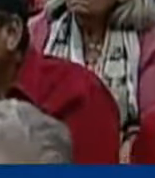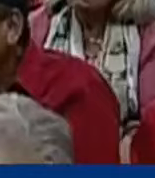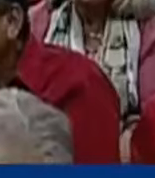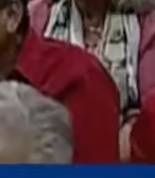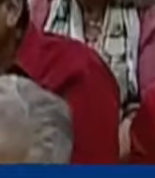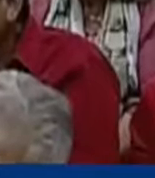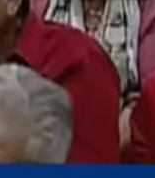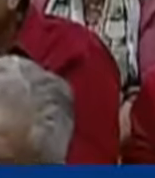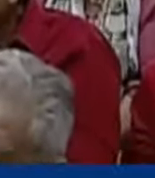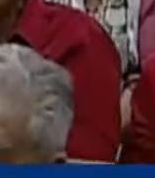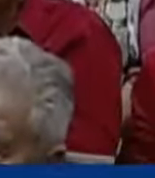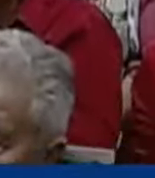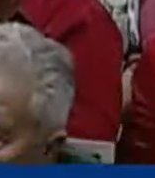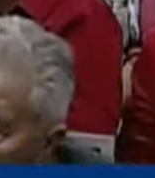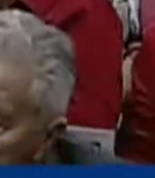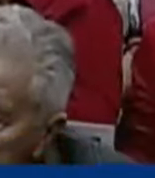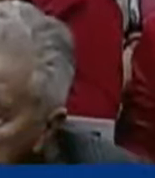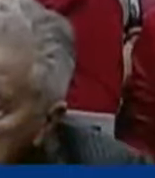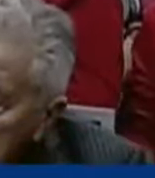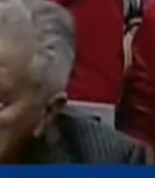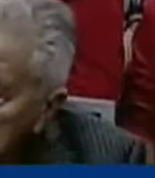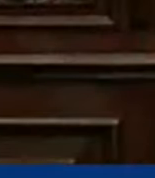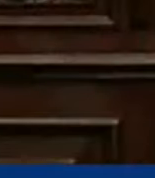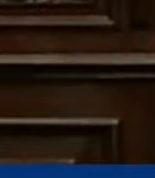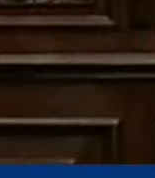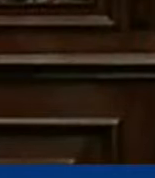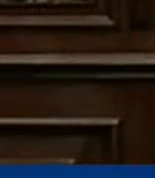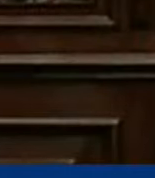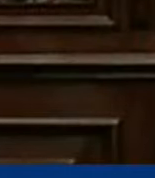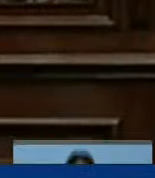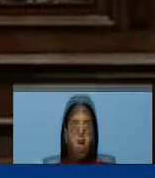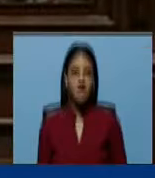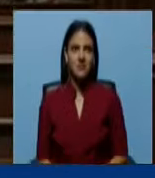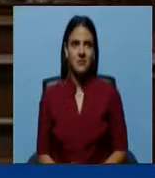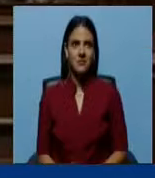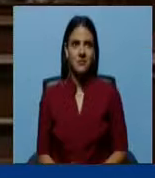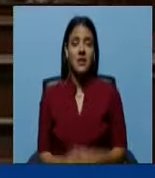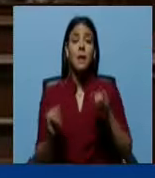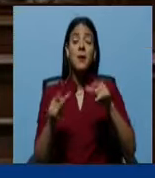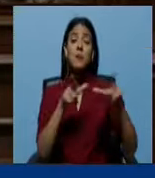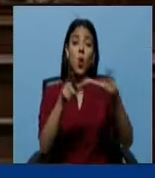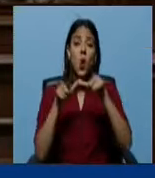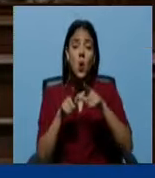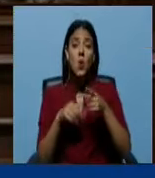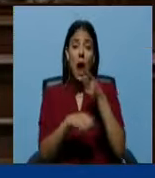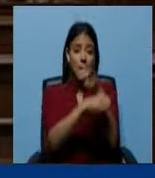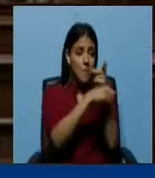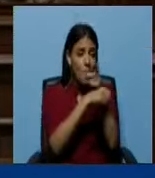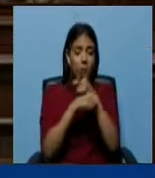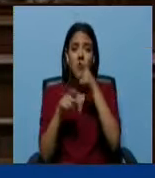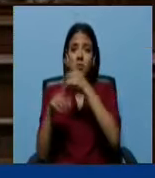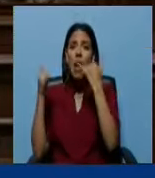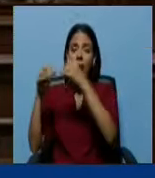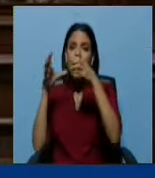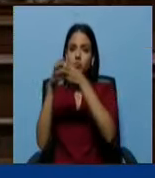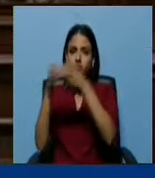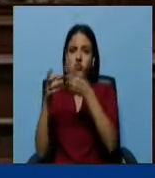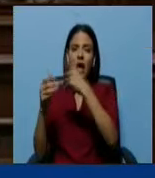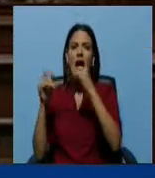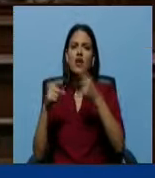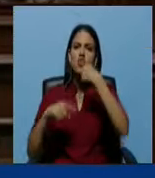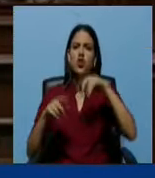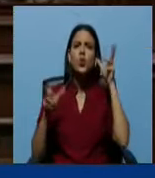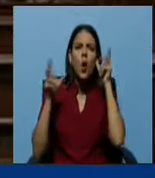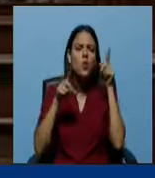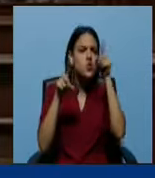cuartel San Carlos y de los cassettes que salían del cuartel San Carlos y que reproducíamos en una casetera de